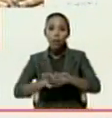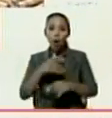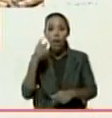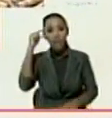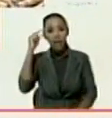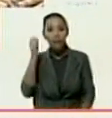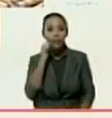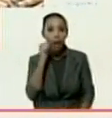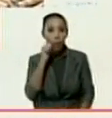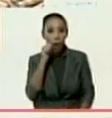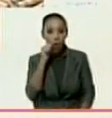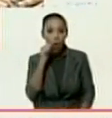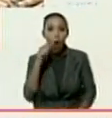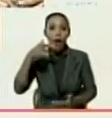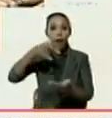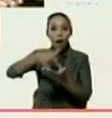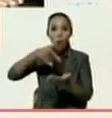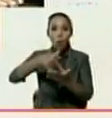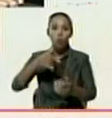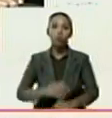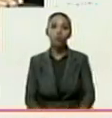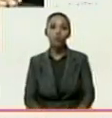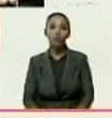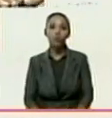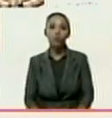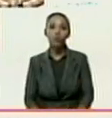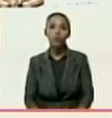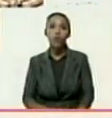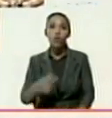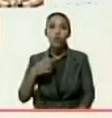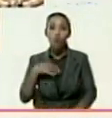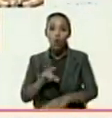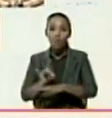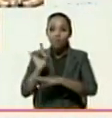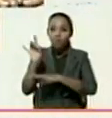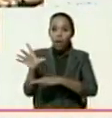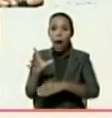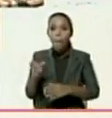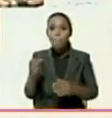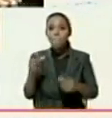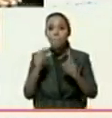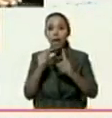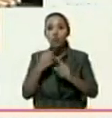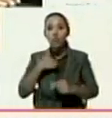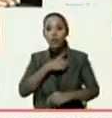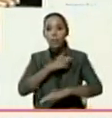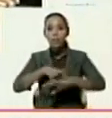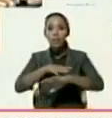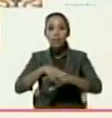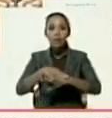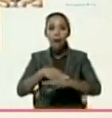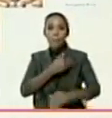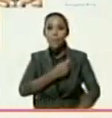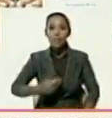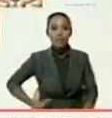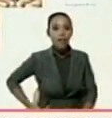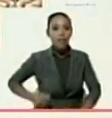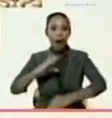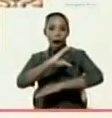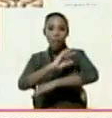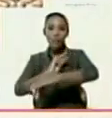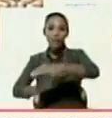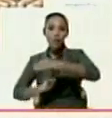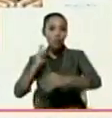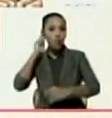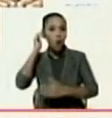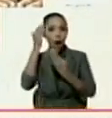día sábado en Carabobo. Dejo la palabra a nuestra ministra y presidenta de CanTV, Gabriela